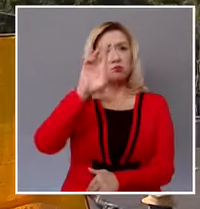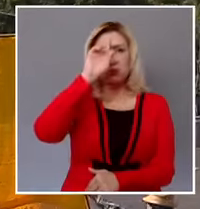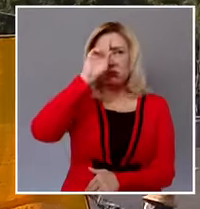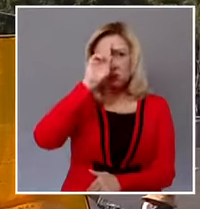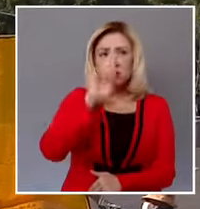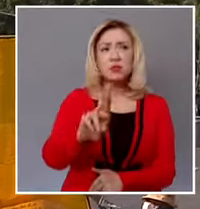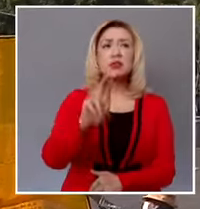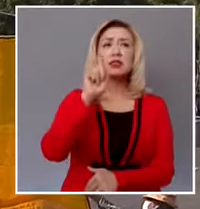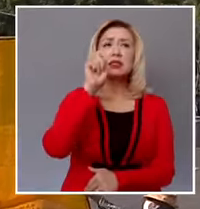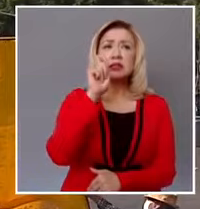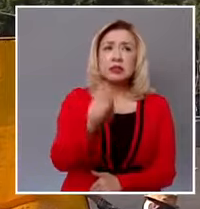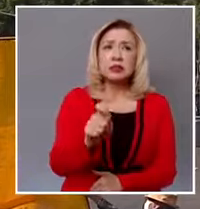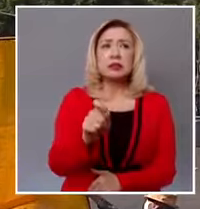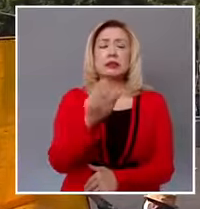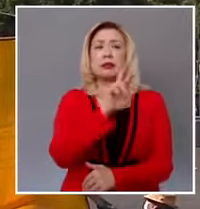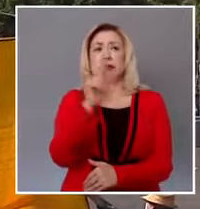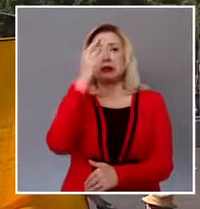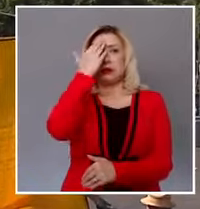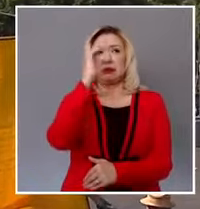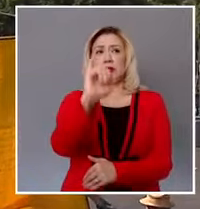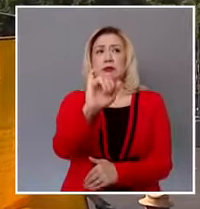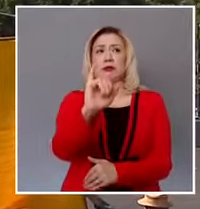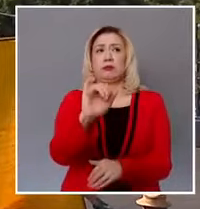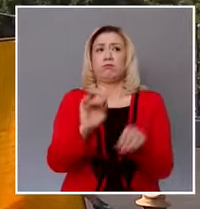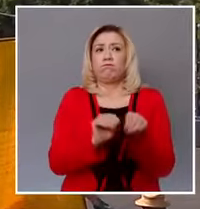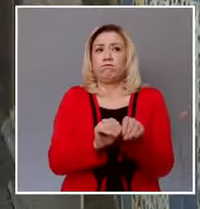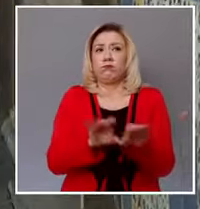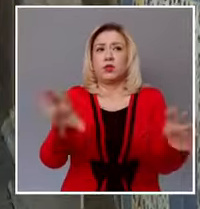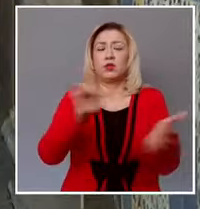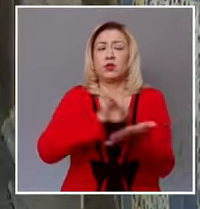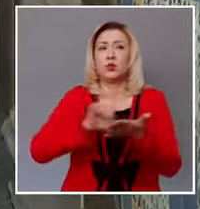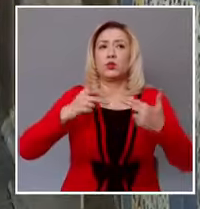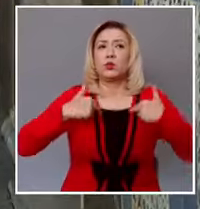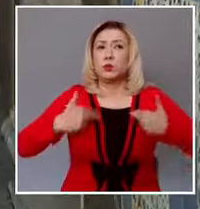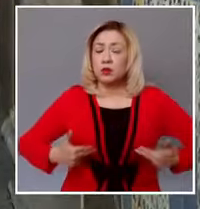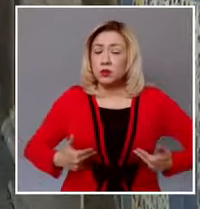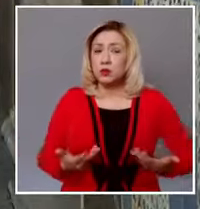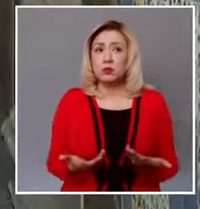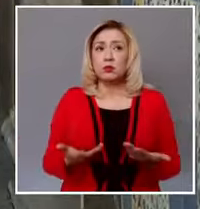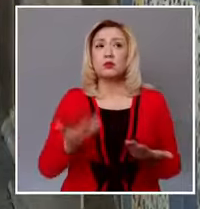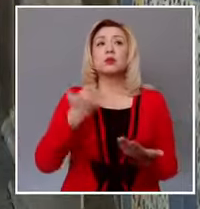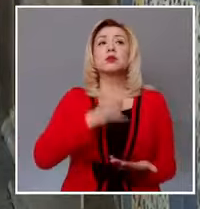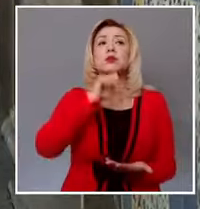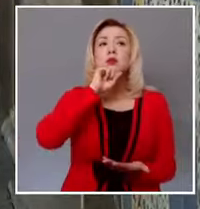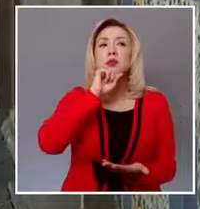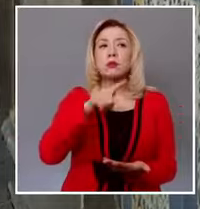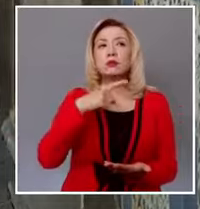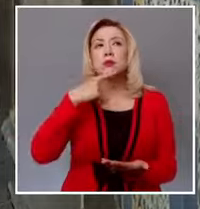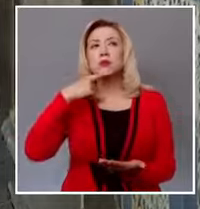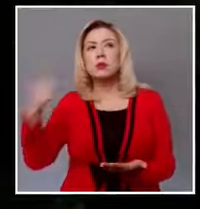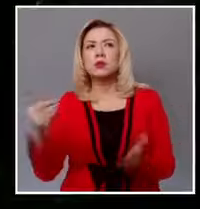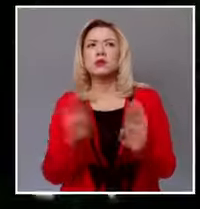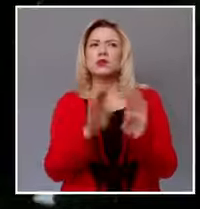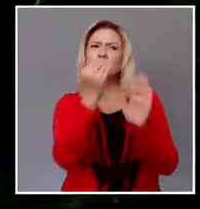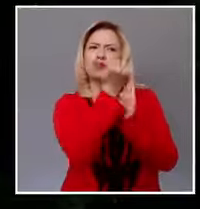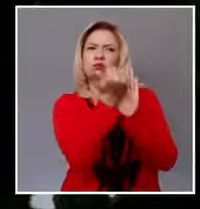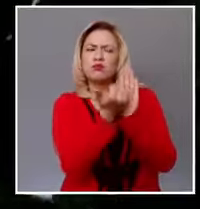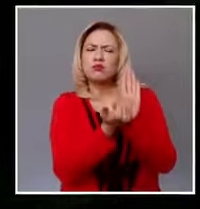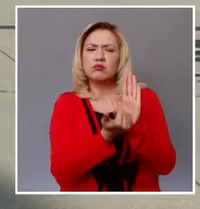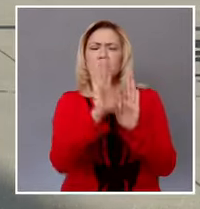respeto y expansión de los derechos humanos, pero además apuntalar y afinar la separación de los